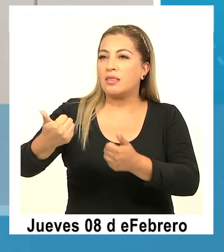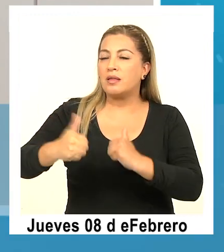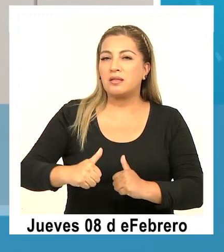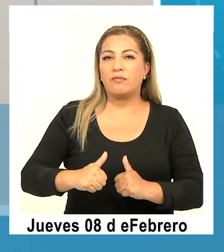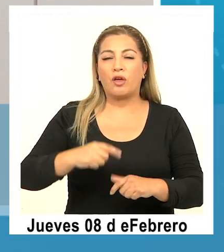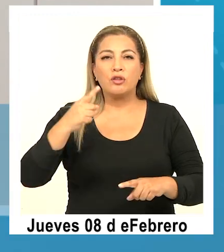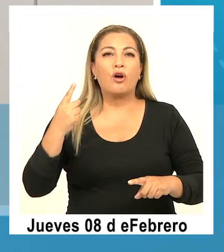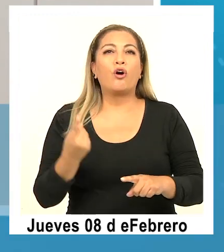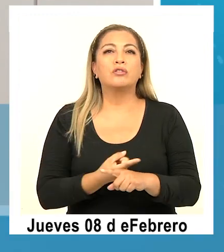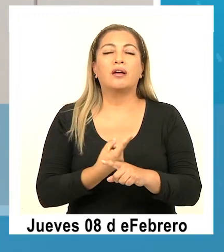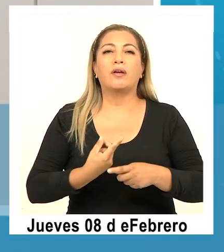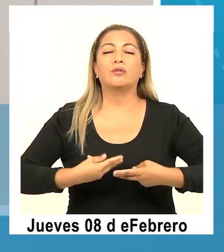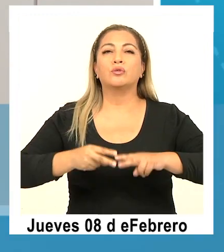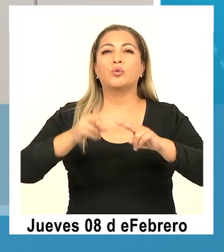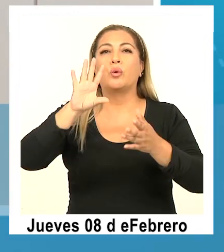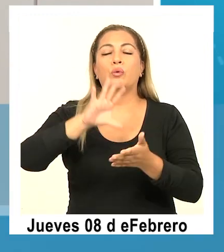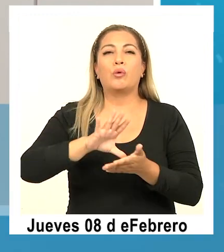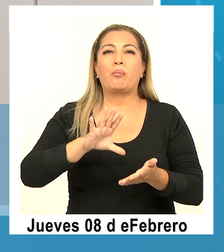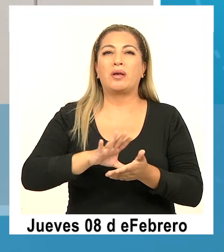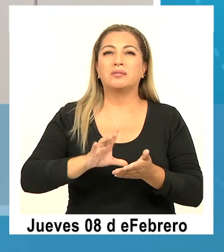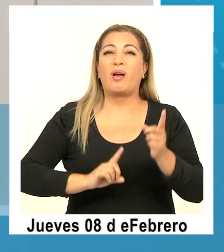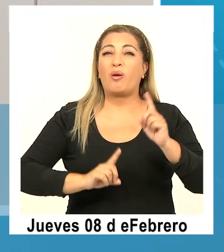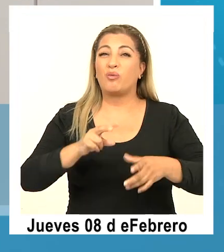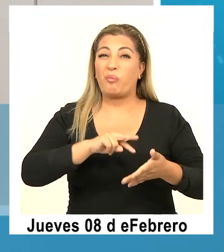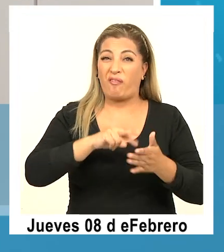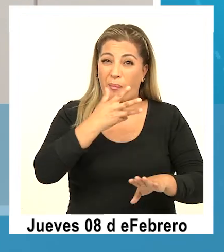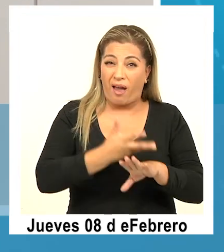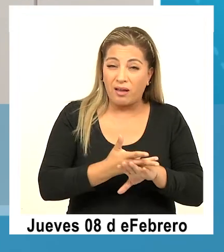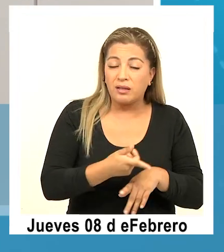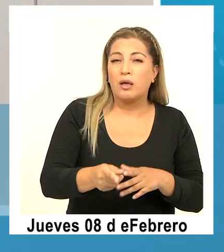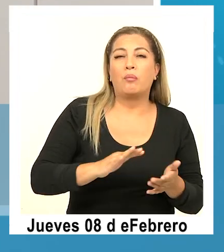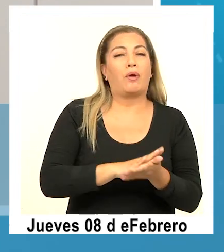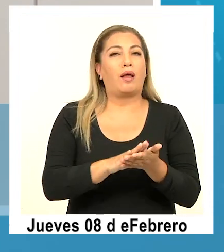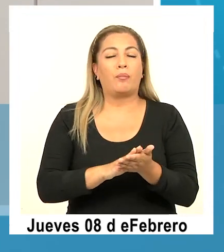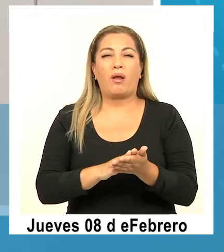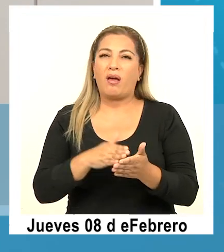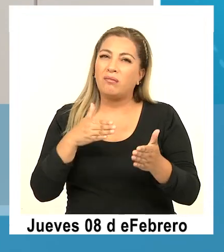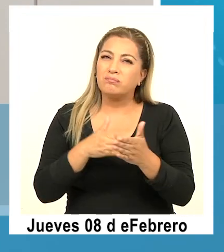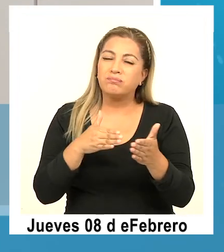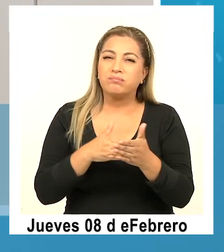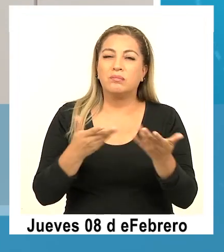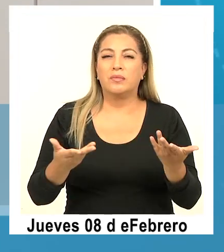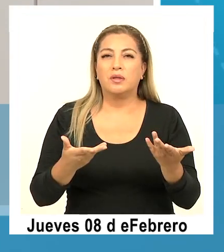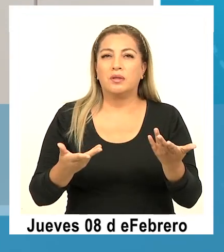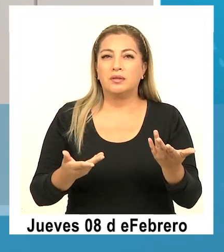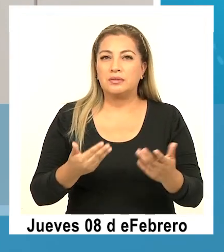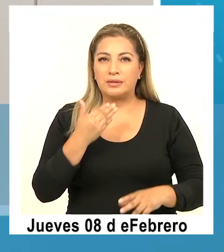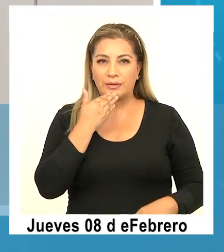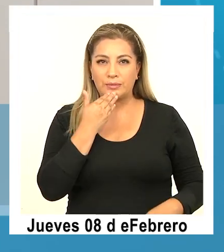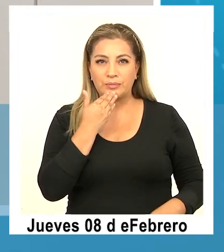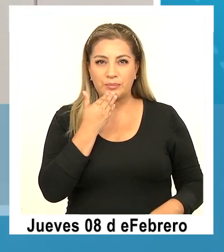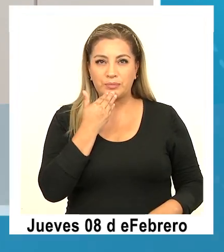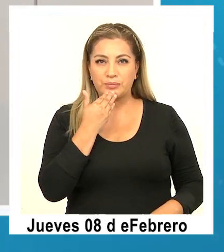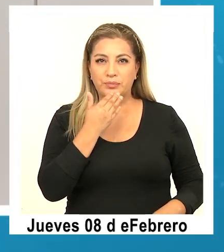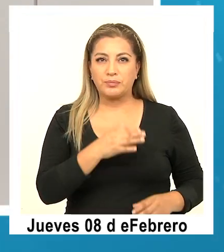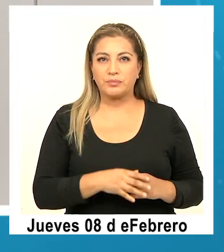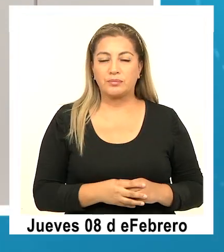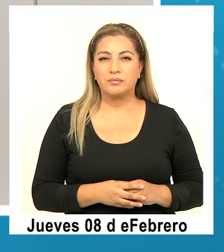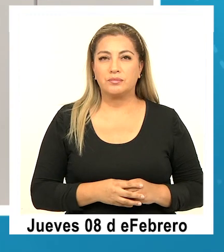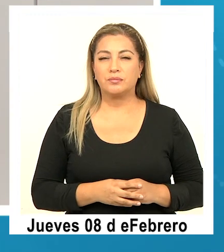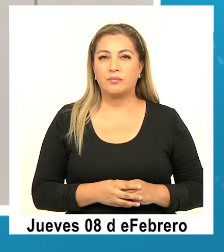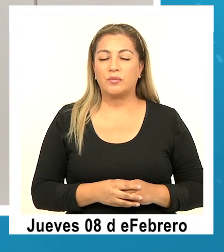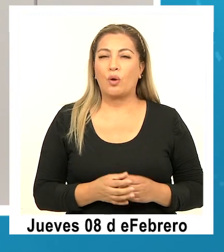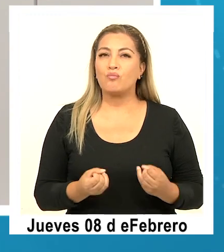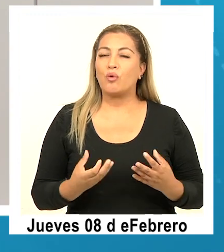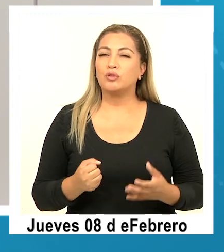poder construir un país con todas las dificultades que tenemos. Tenemos dificultades producto hoy día también de lo que va a ser dedicarle